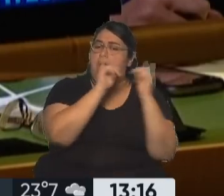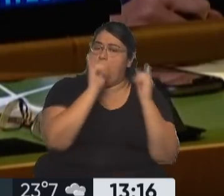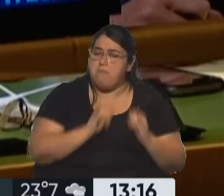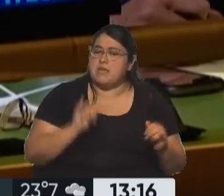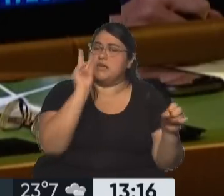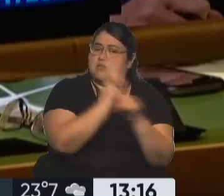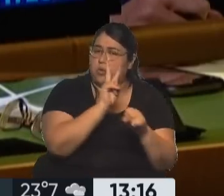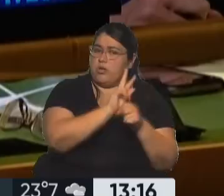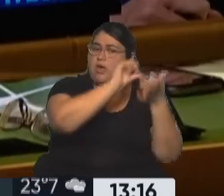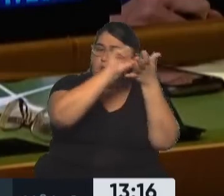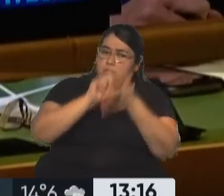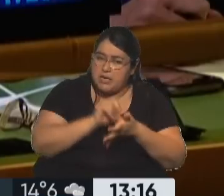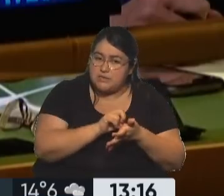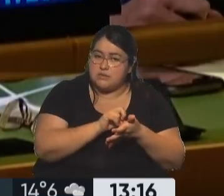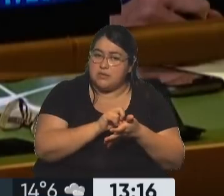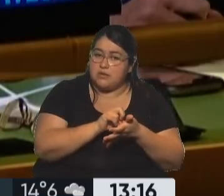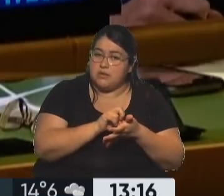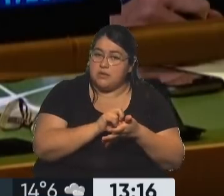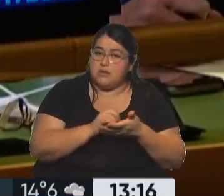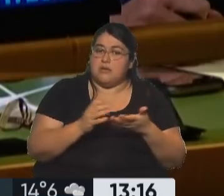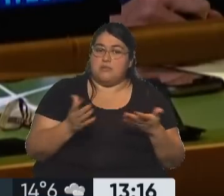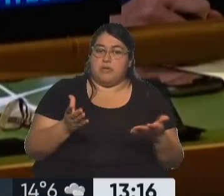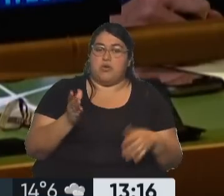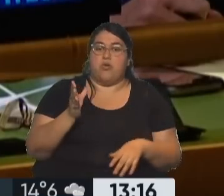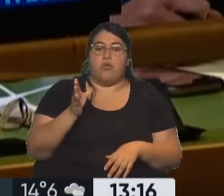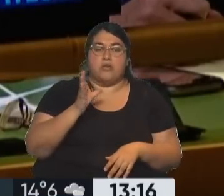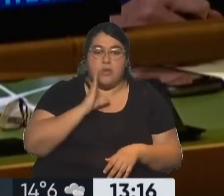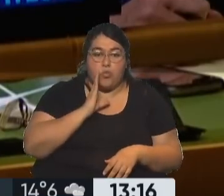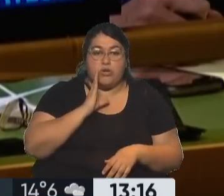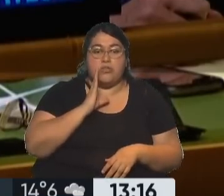security. For all of the above reasons, the United